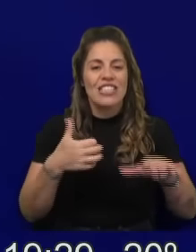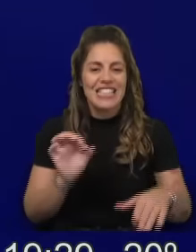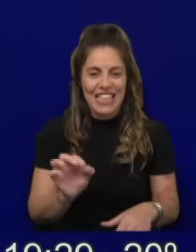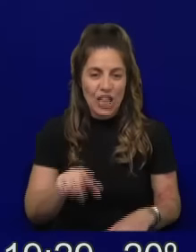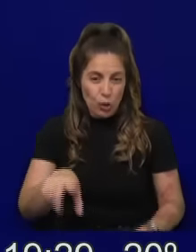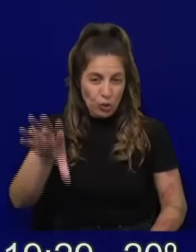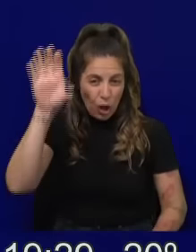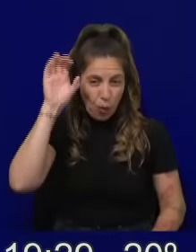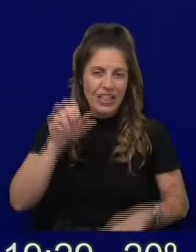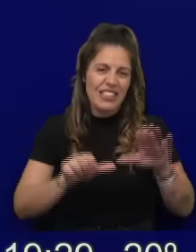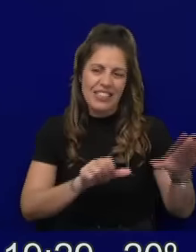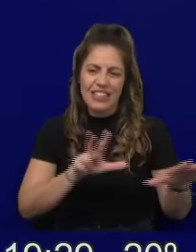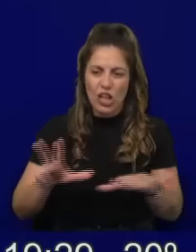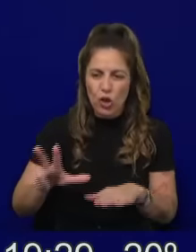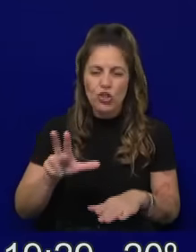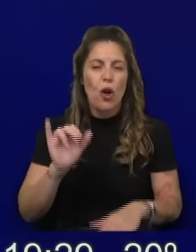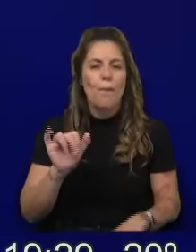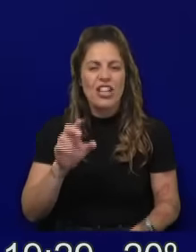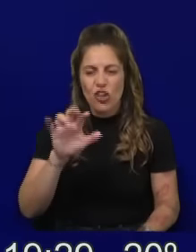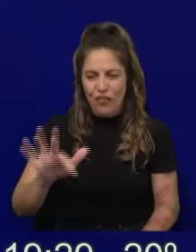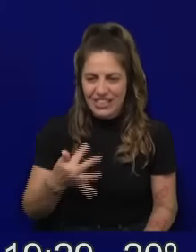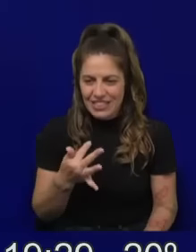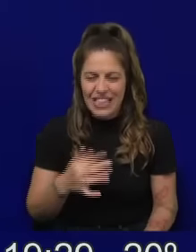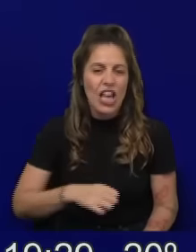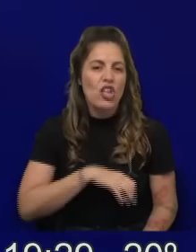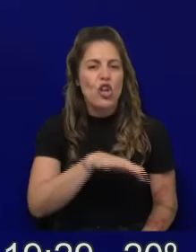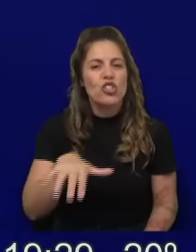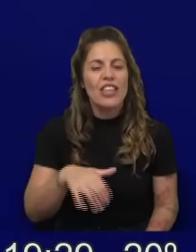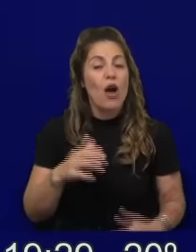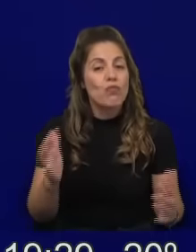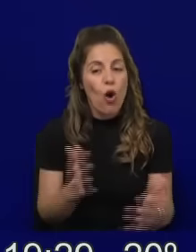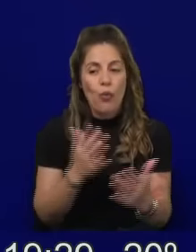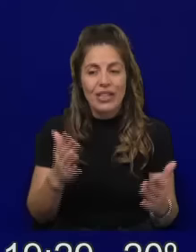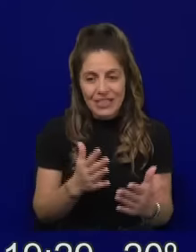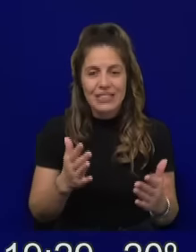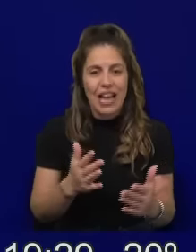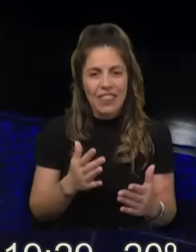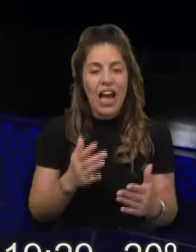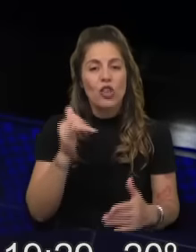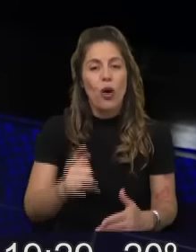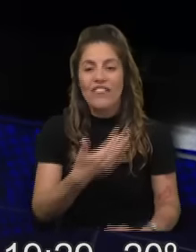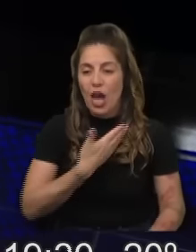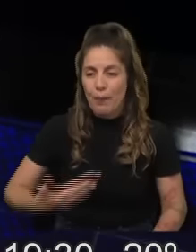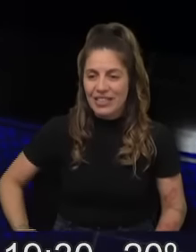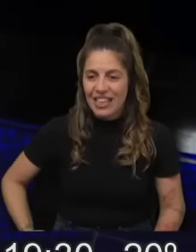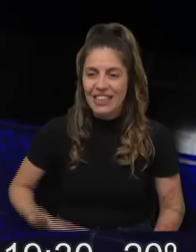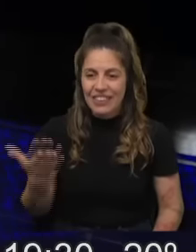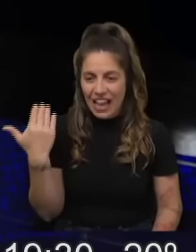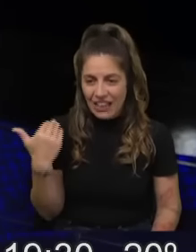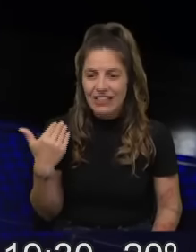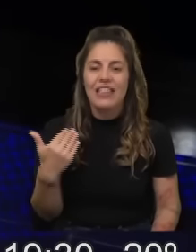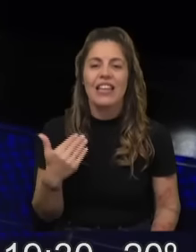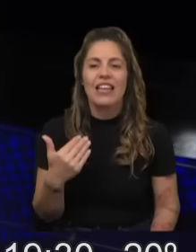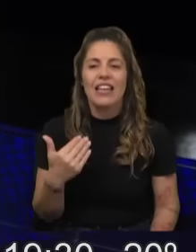te acuerdas, 68, mayo francés, sociedad movilizada, Charles de Gaulle era todavía el presidente, perdonarán mi francés por